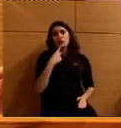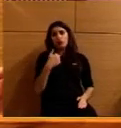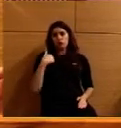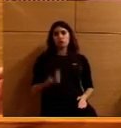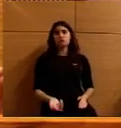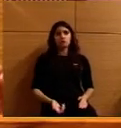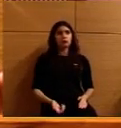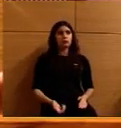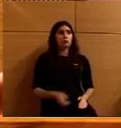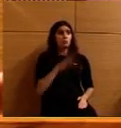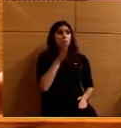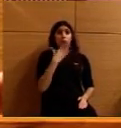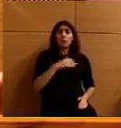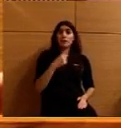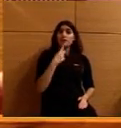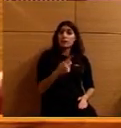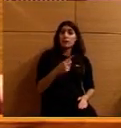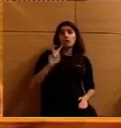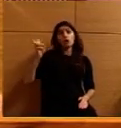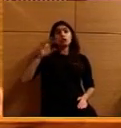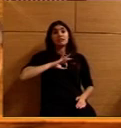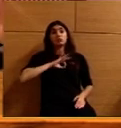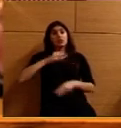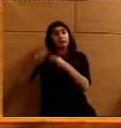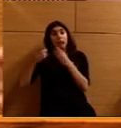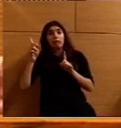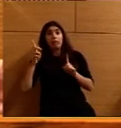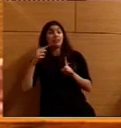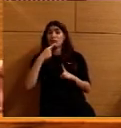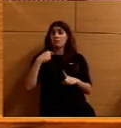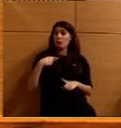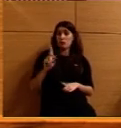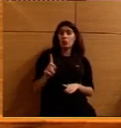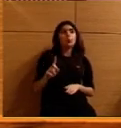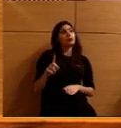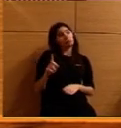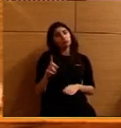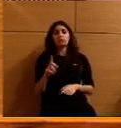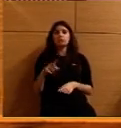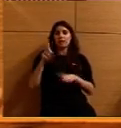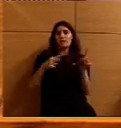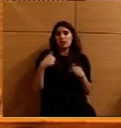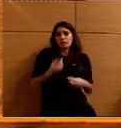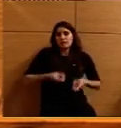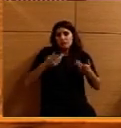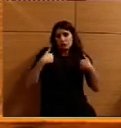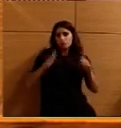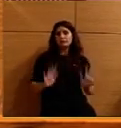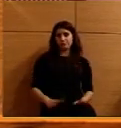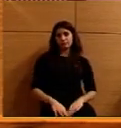ya que no me lo dicen... porque podían decir lo que hacen en otras diputaciones algunos o tal, ya que no me lo dicen, pues de vez en cuando también tendré que decirlo